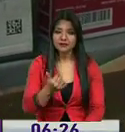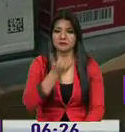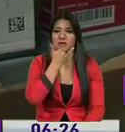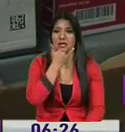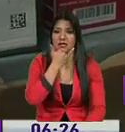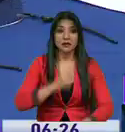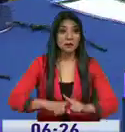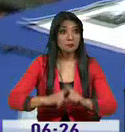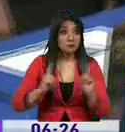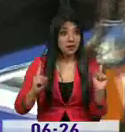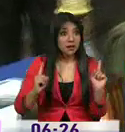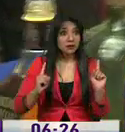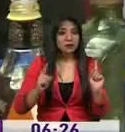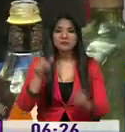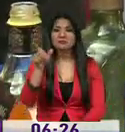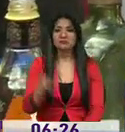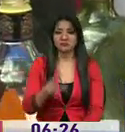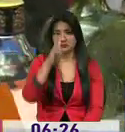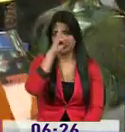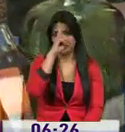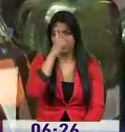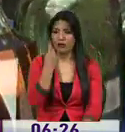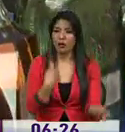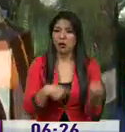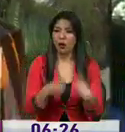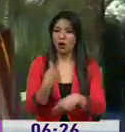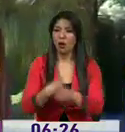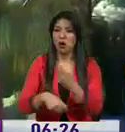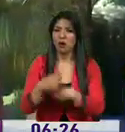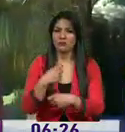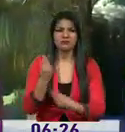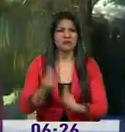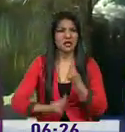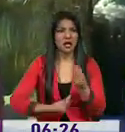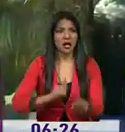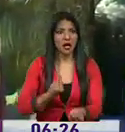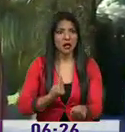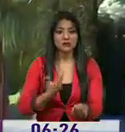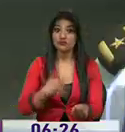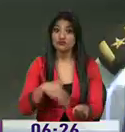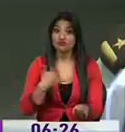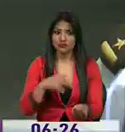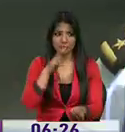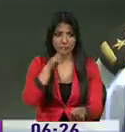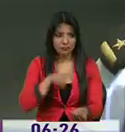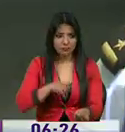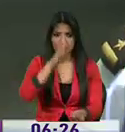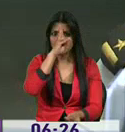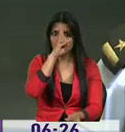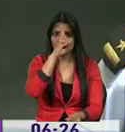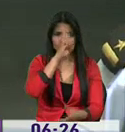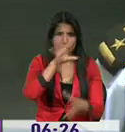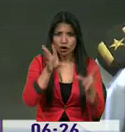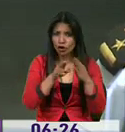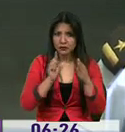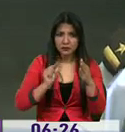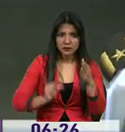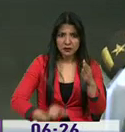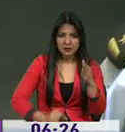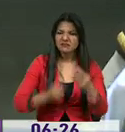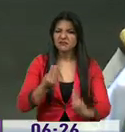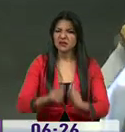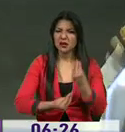Sin embargo, quienes buscaban comercializar este licor intentaban cumplir esta acción hasta con el último detalle. Adicionalmente, estaban